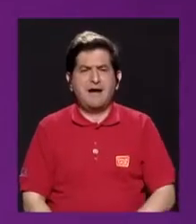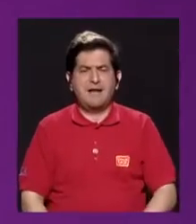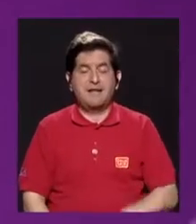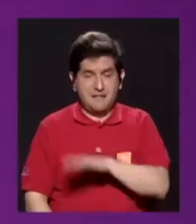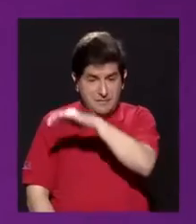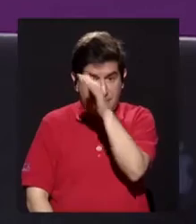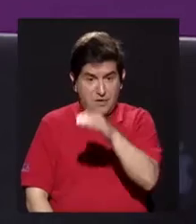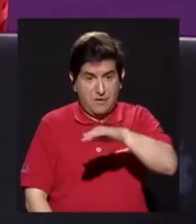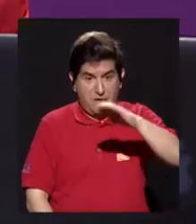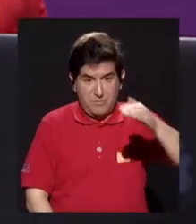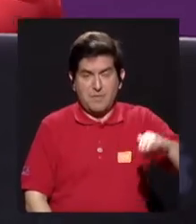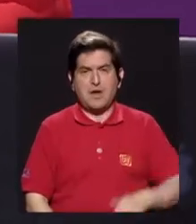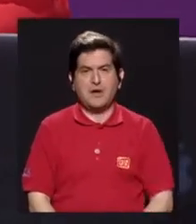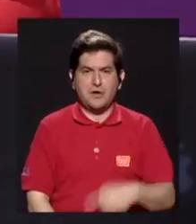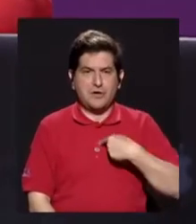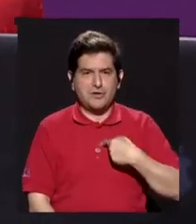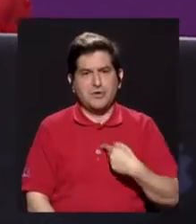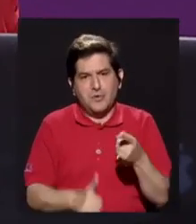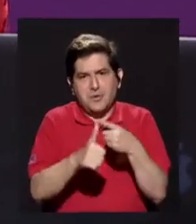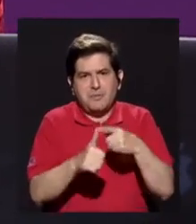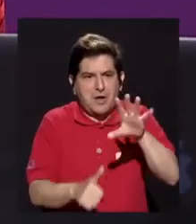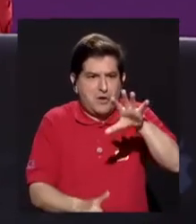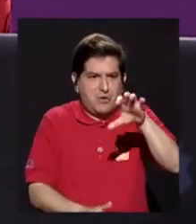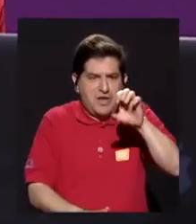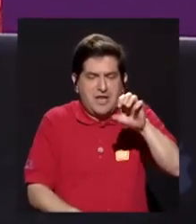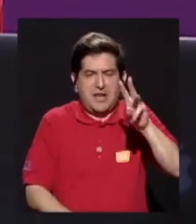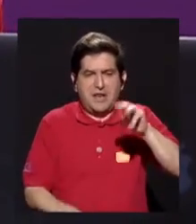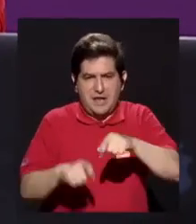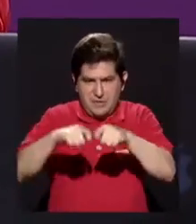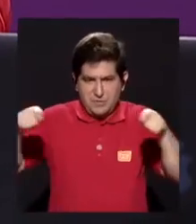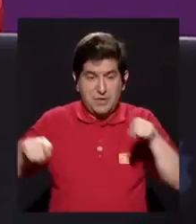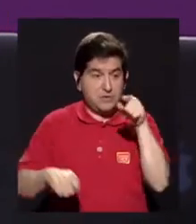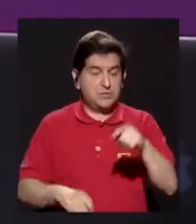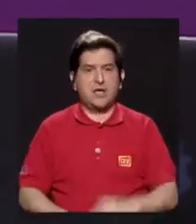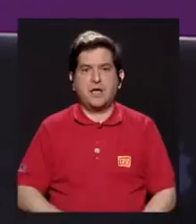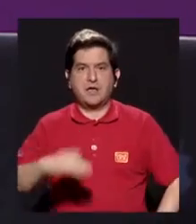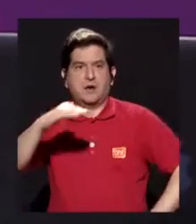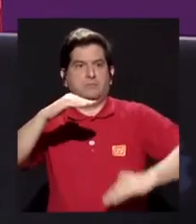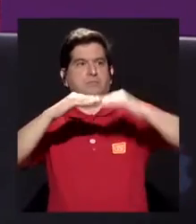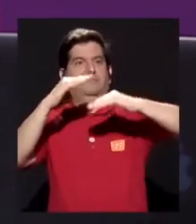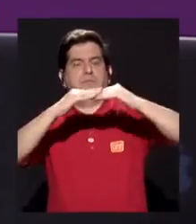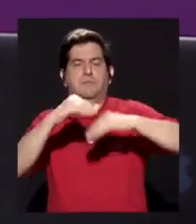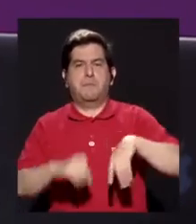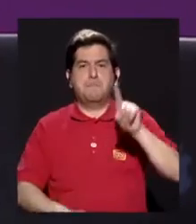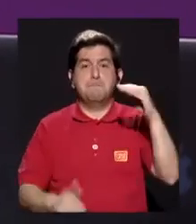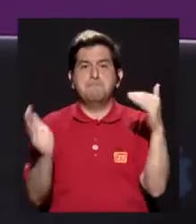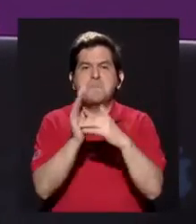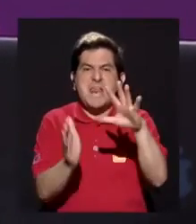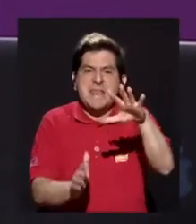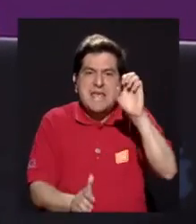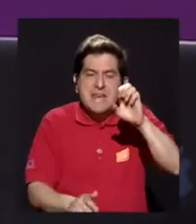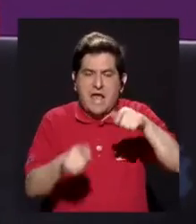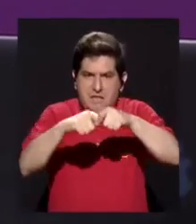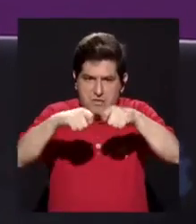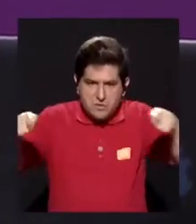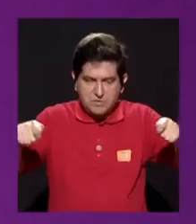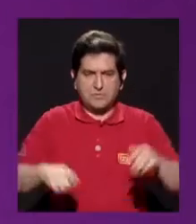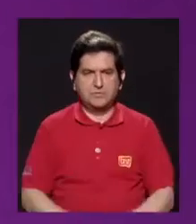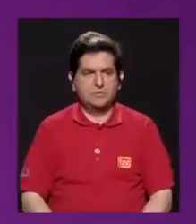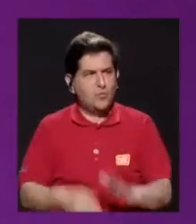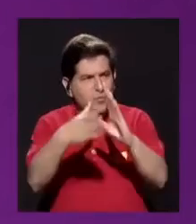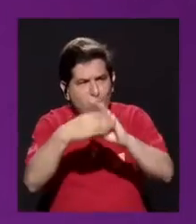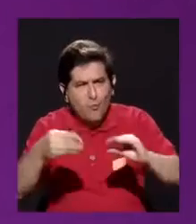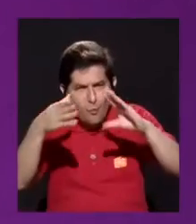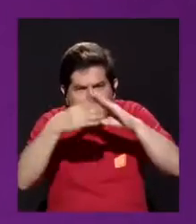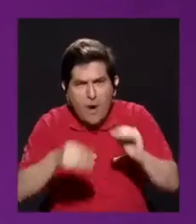muy cuidadosa con 500 metros, cuando me encuentro que Giselle hizo el máximo que se podía hacer ahí, que eran 1.500 metros. Cuéntenos,